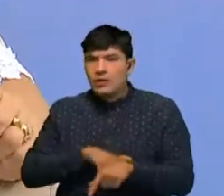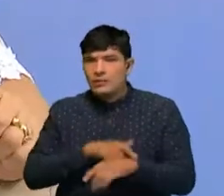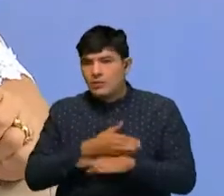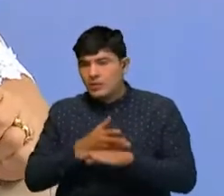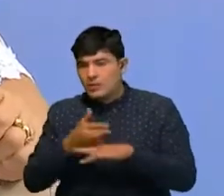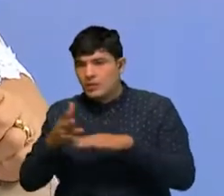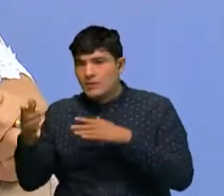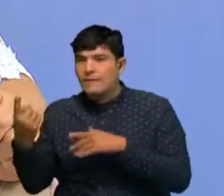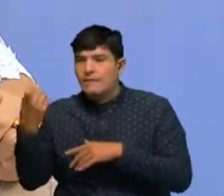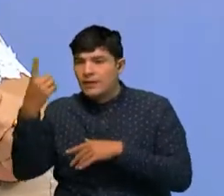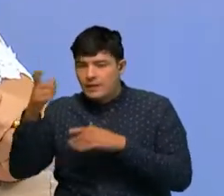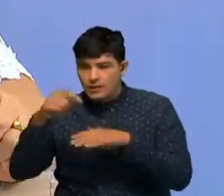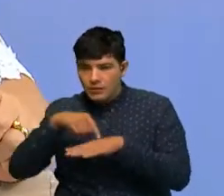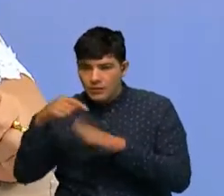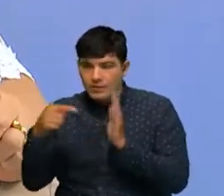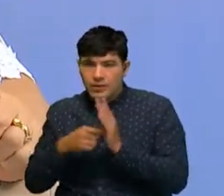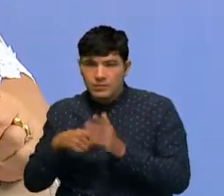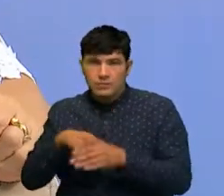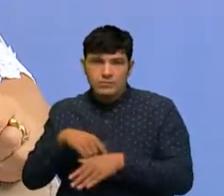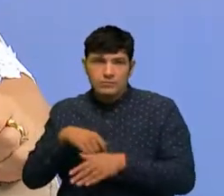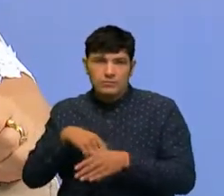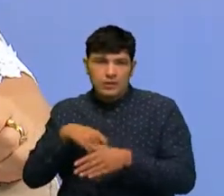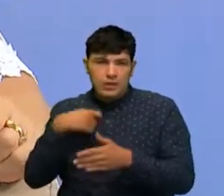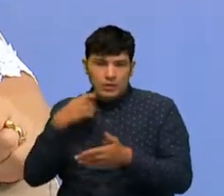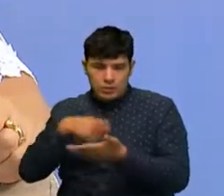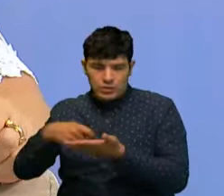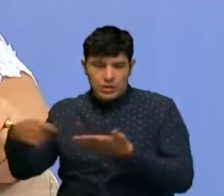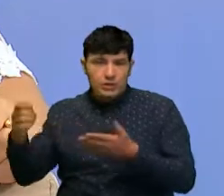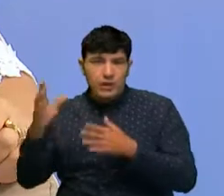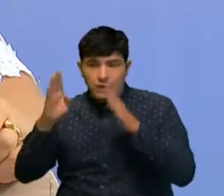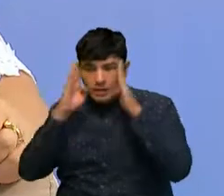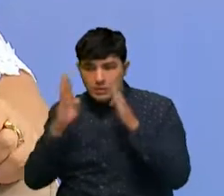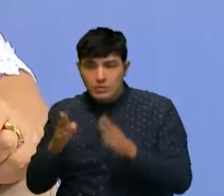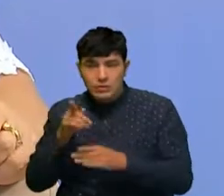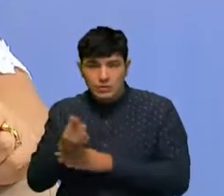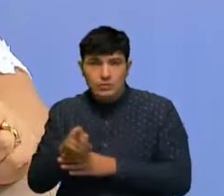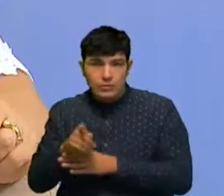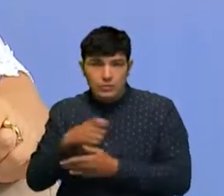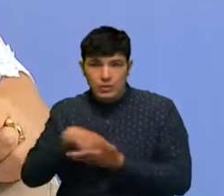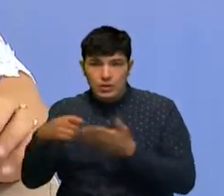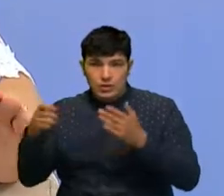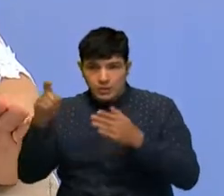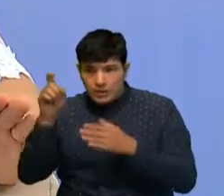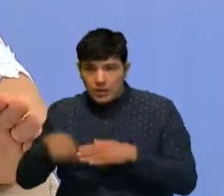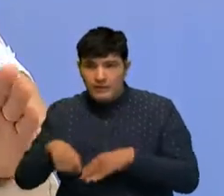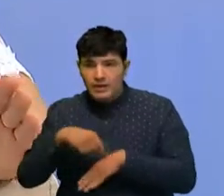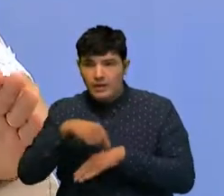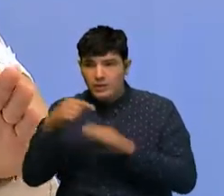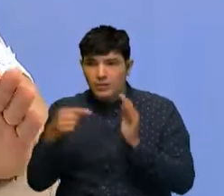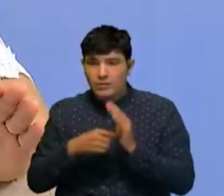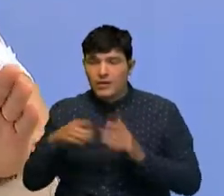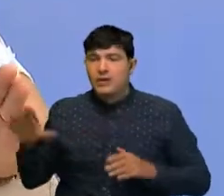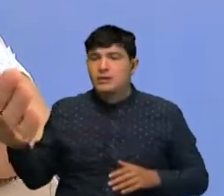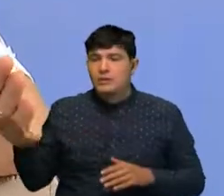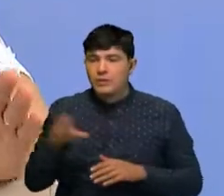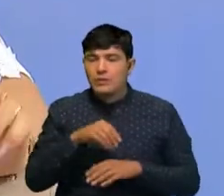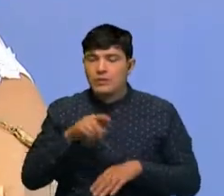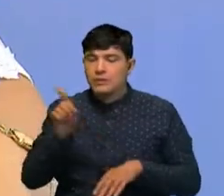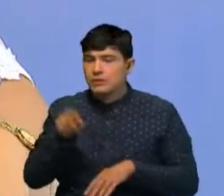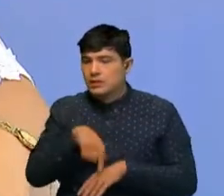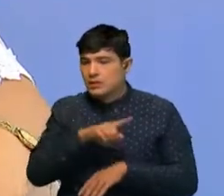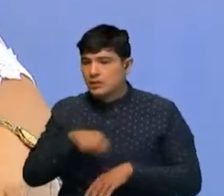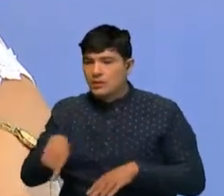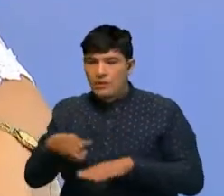sea pendiente para cumplir el contrato, atendiendo que el contrato tiene que cumplirse todo, si no hubo una justificación